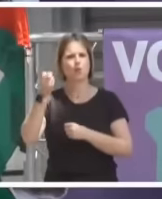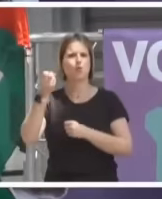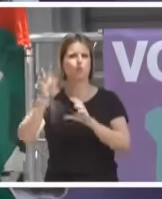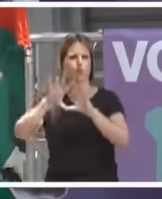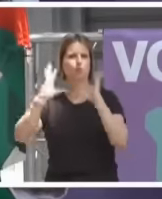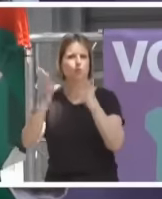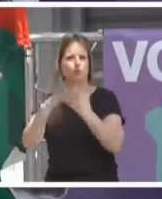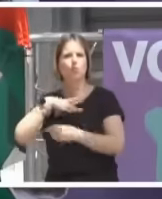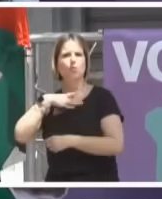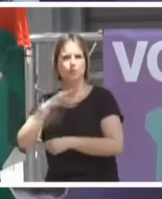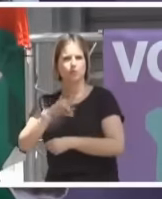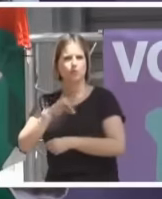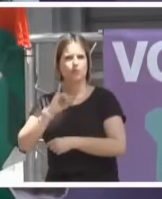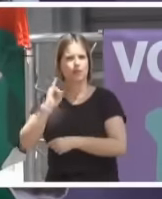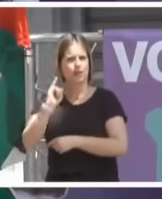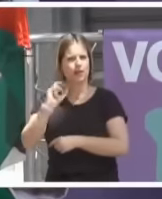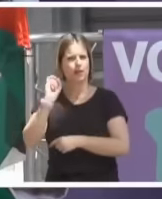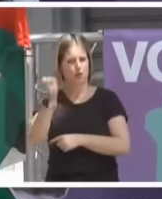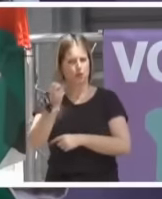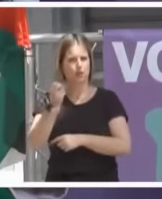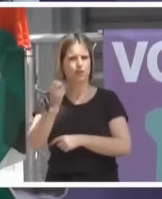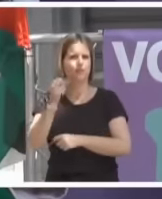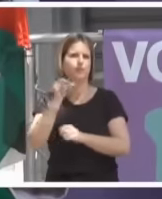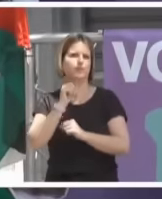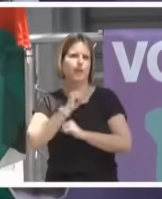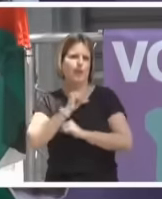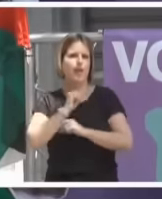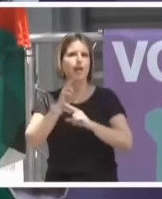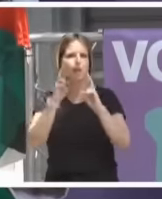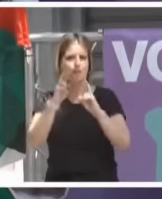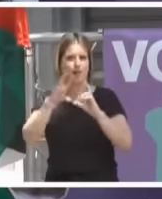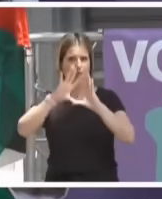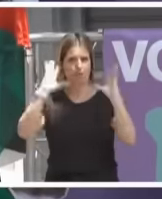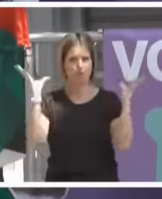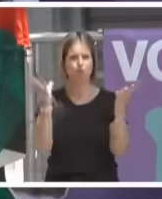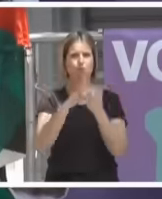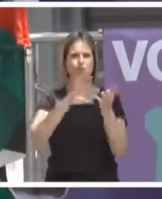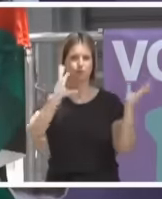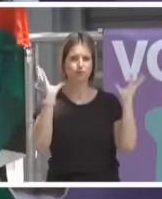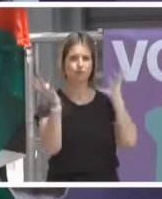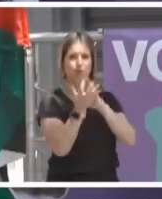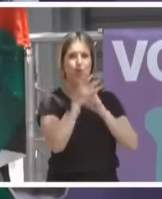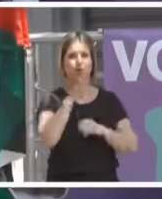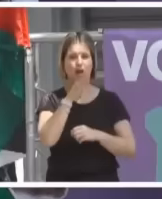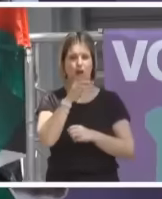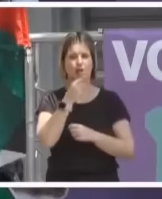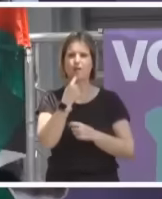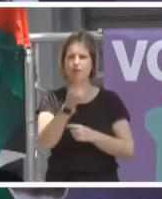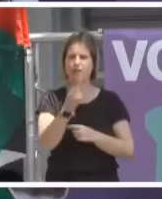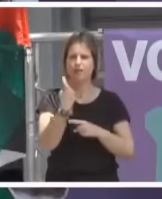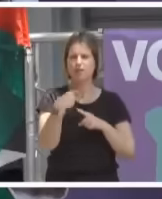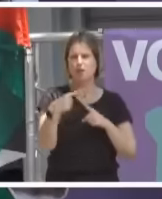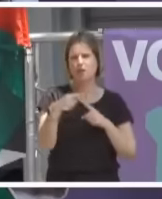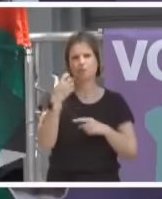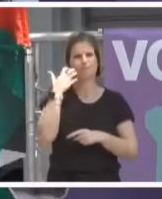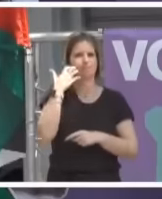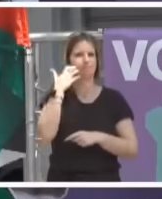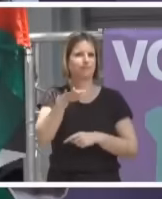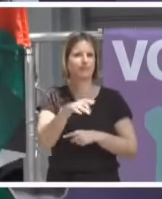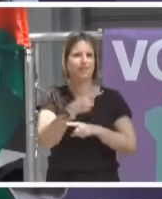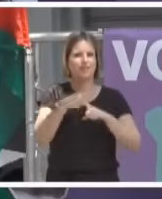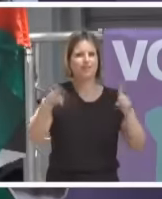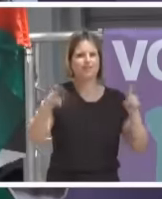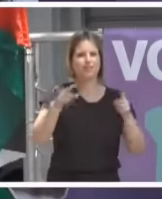posible y de que hay forma y que hay esperanza de cambiar el mundo. Y ahora voy a hacer una cosa atípica en las